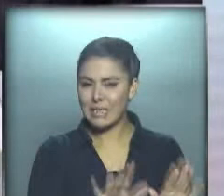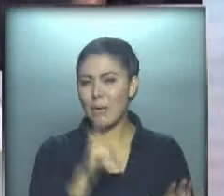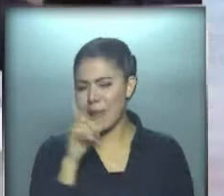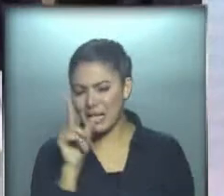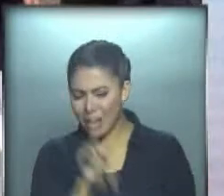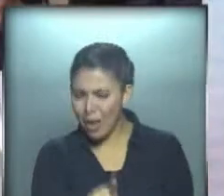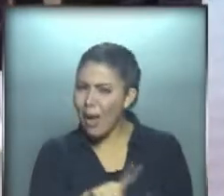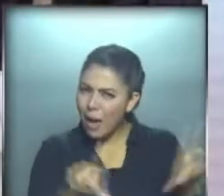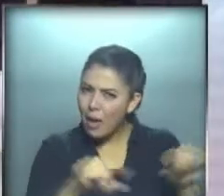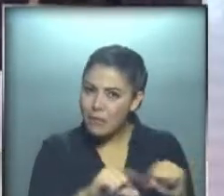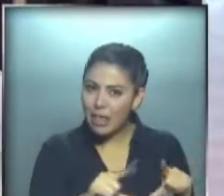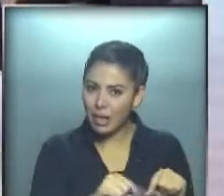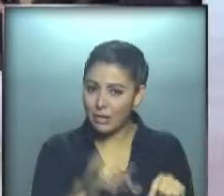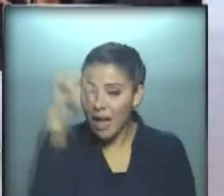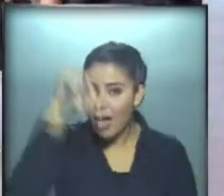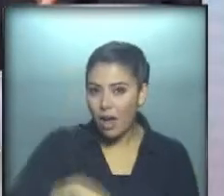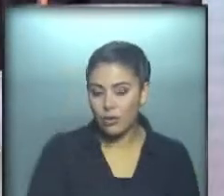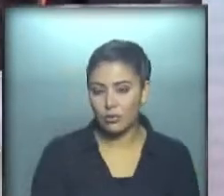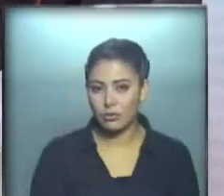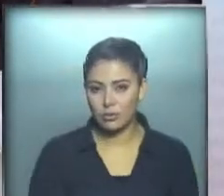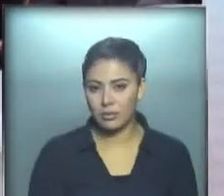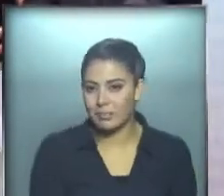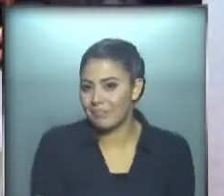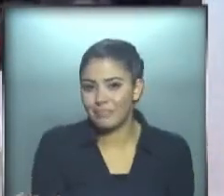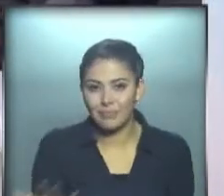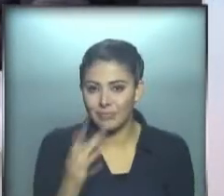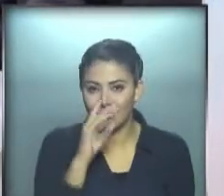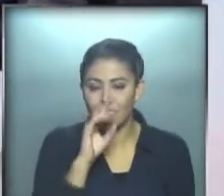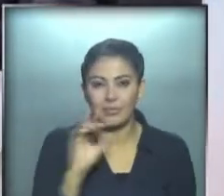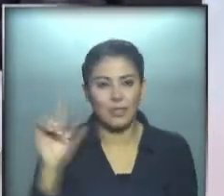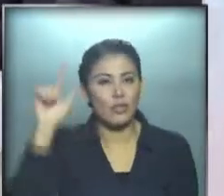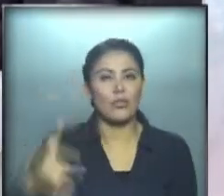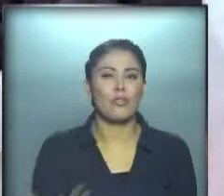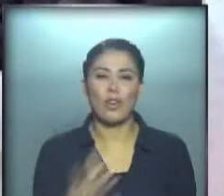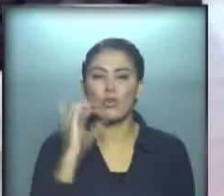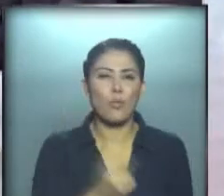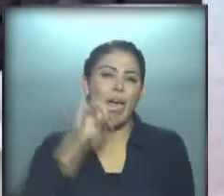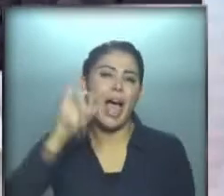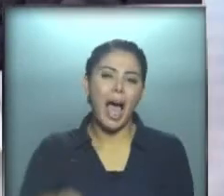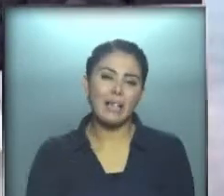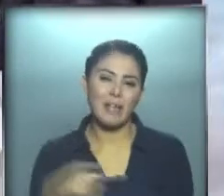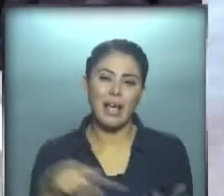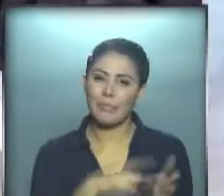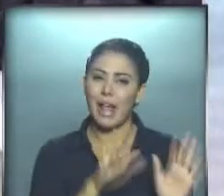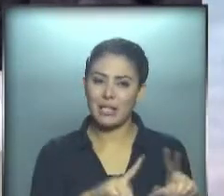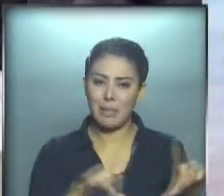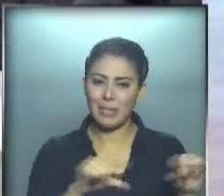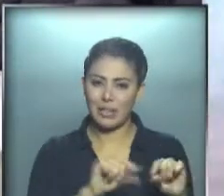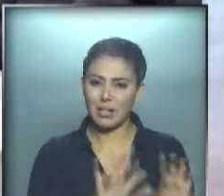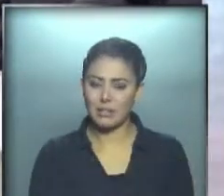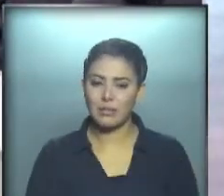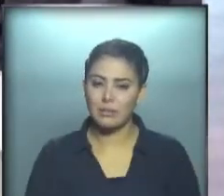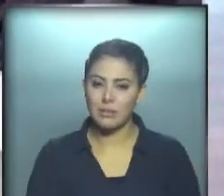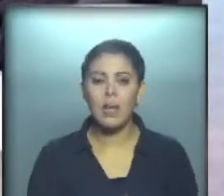esa patente en este punto no tiene ningún tipo de aceptación utilizar en la Ciudad de Buenos Aires una patente de este tipo.